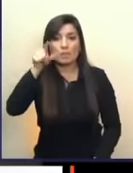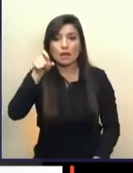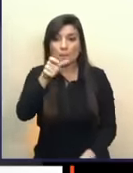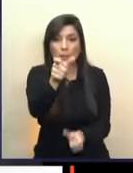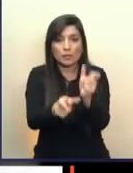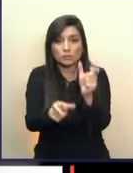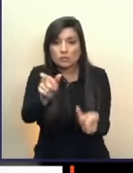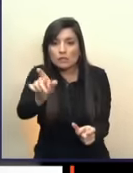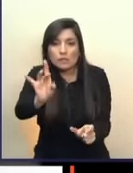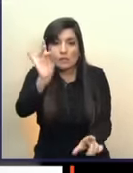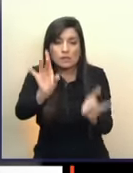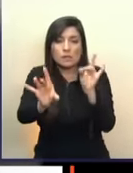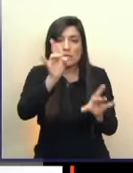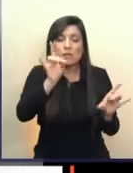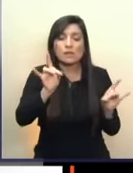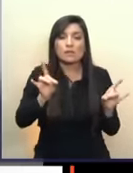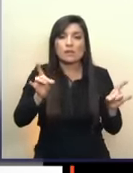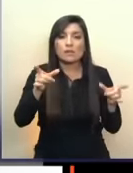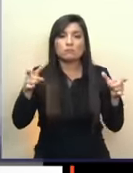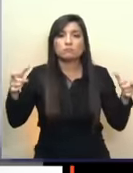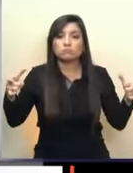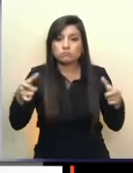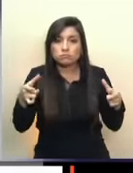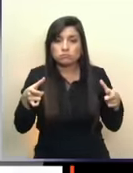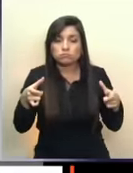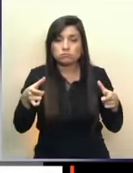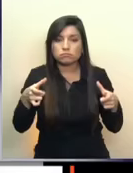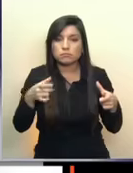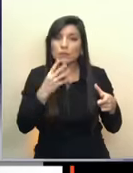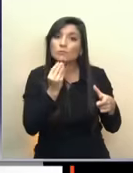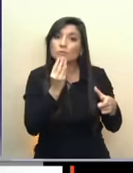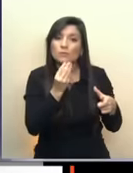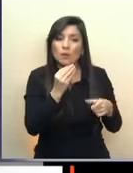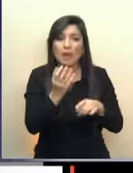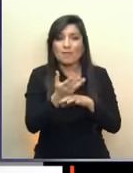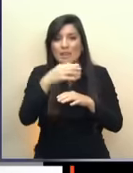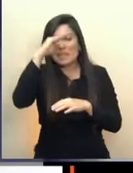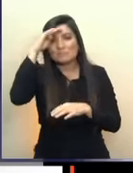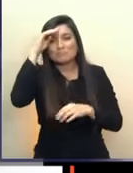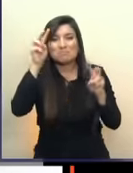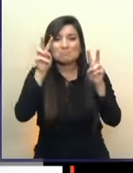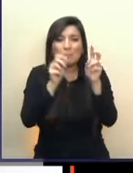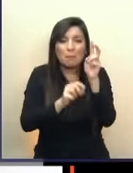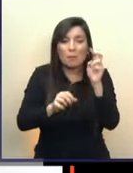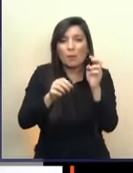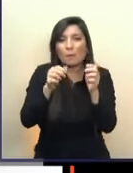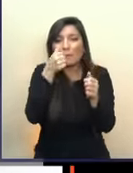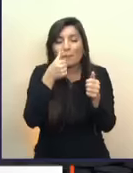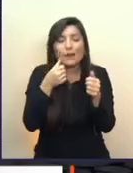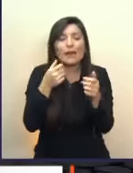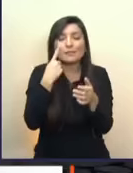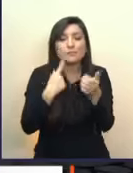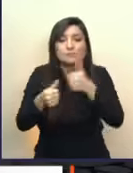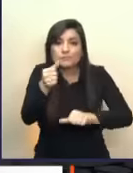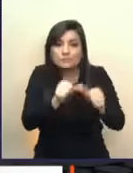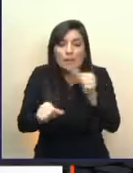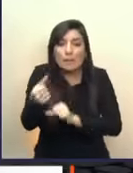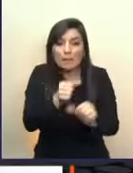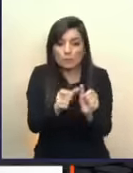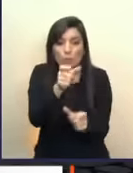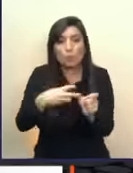en los campos de concentración y realizaba sanguinarios experimentos con humanos, mantuvo reuniones con otros nazis en esta casa